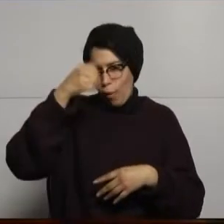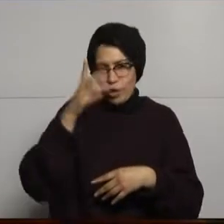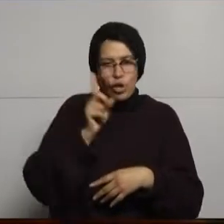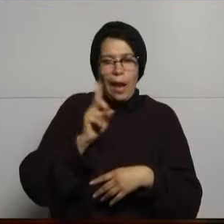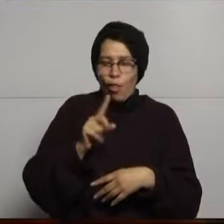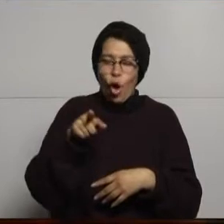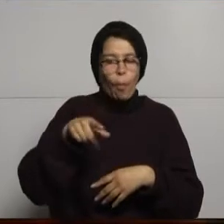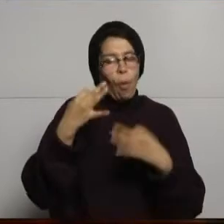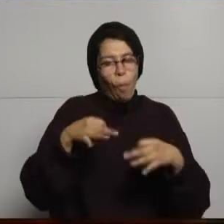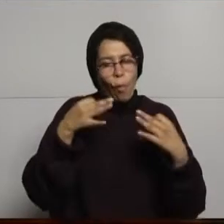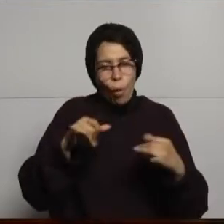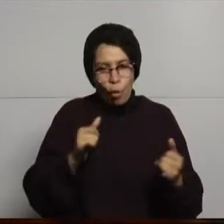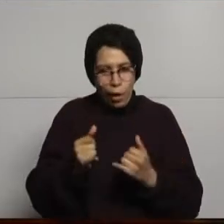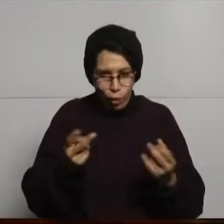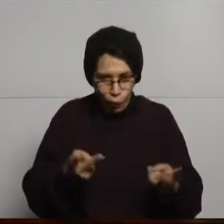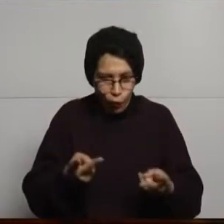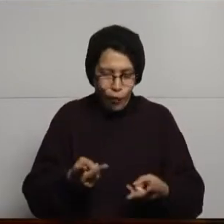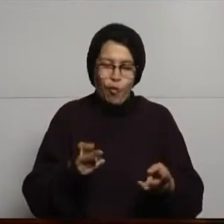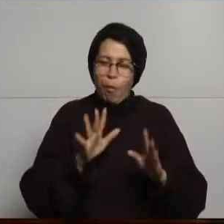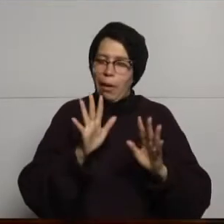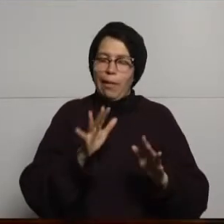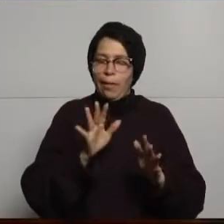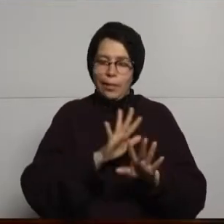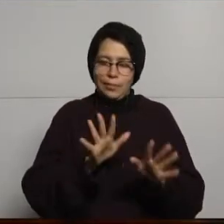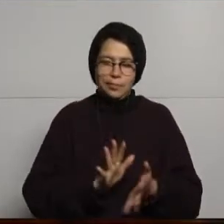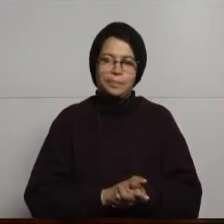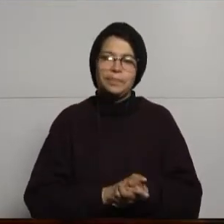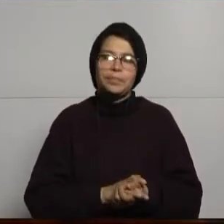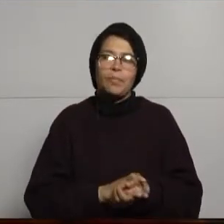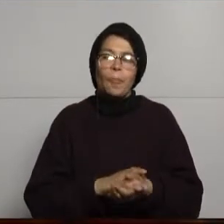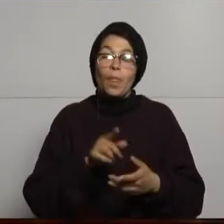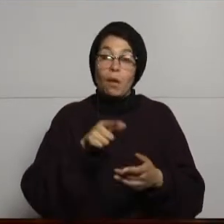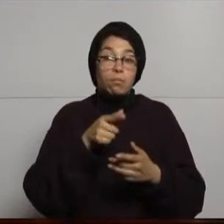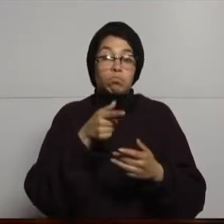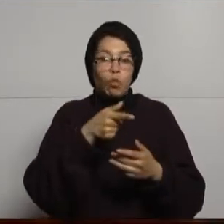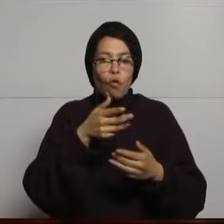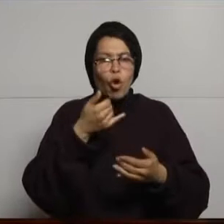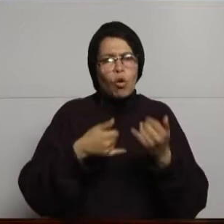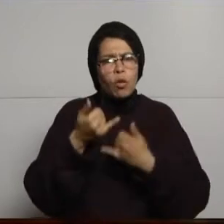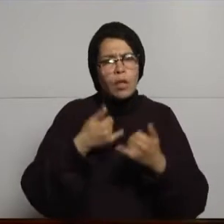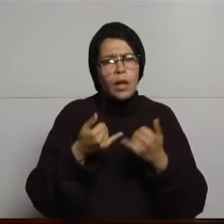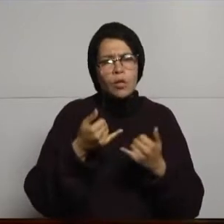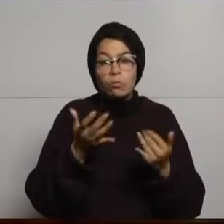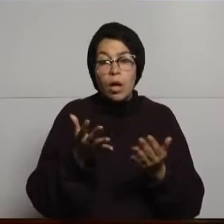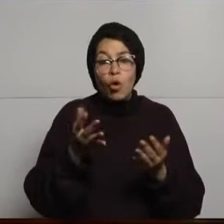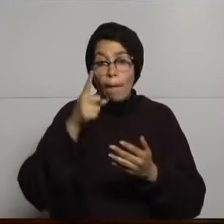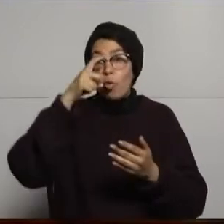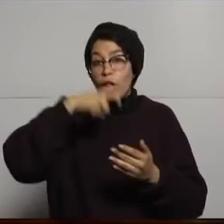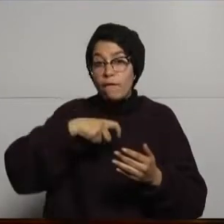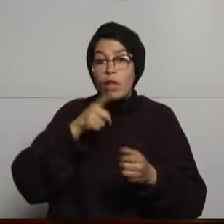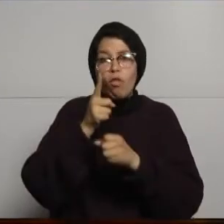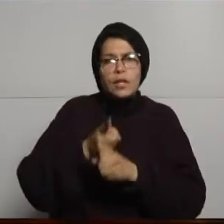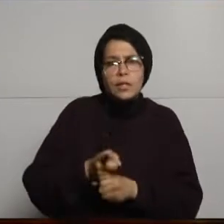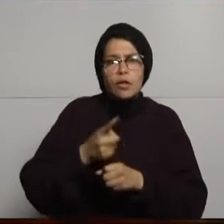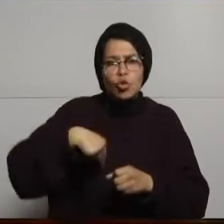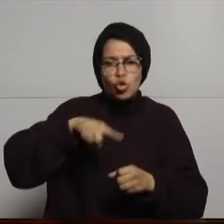no pretendemos andar en detalles, Arbulo. Así que... No, pero contanos, así como nosotros de Montevideo Decide tuvimos que adaptarnos a